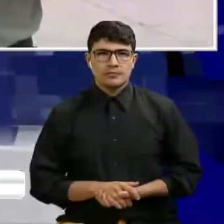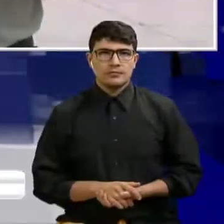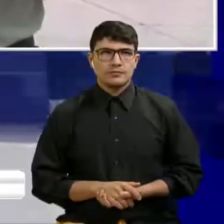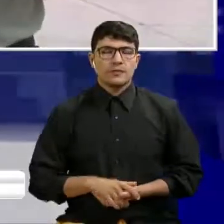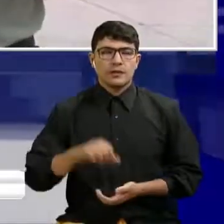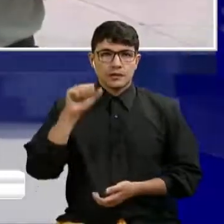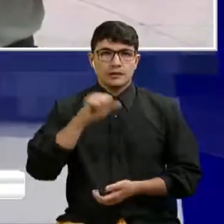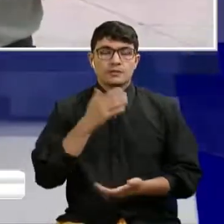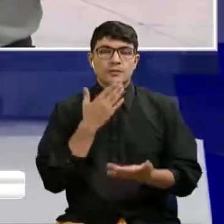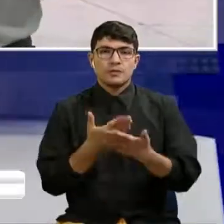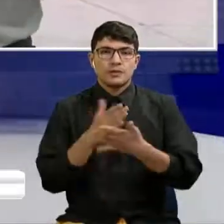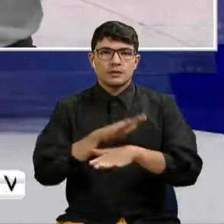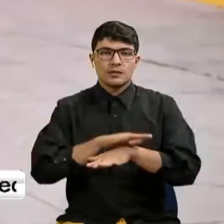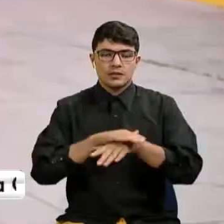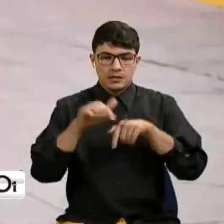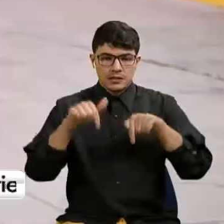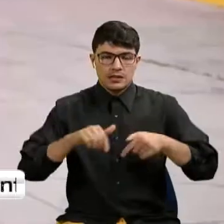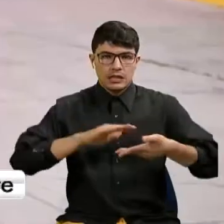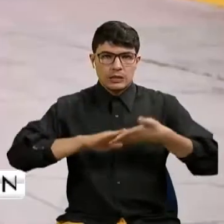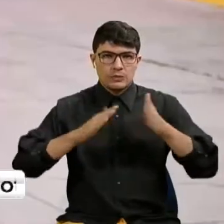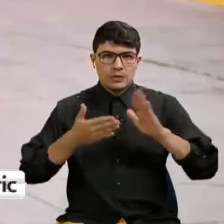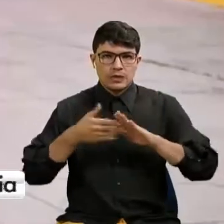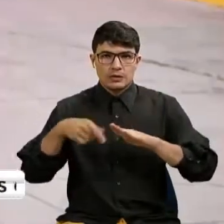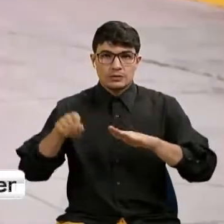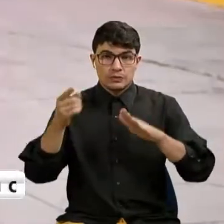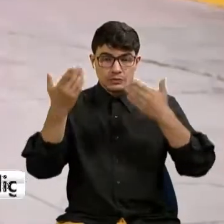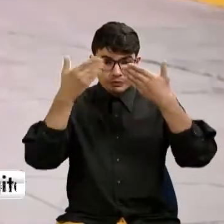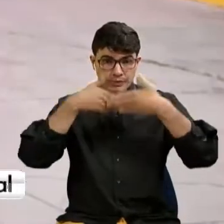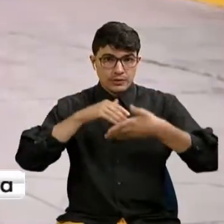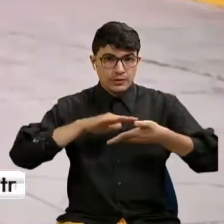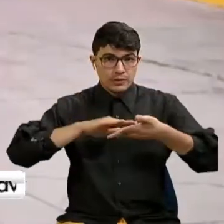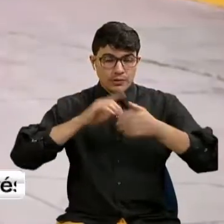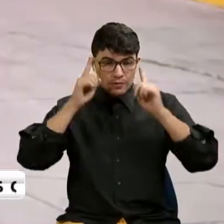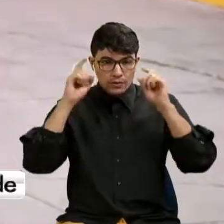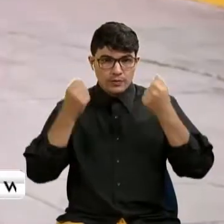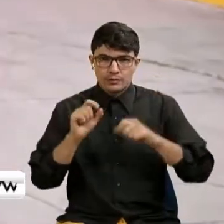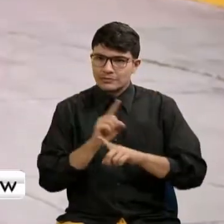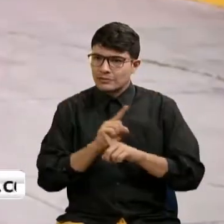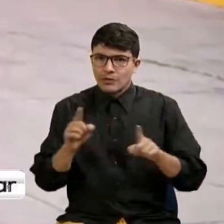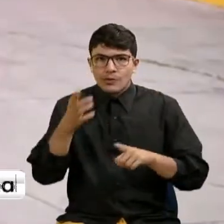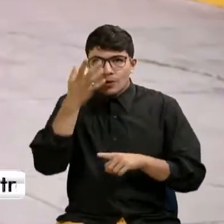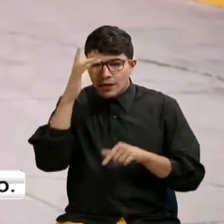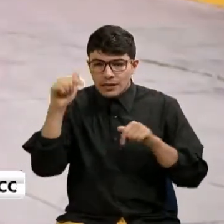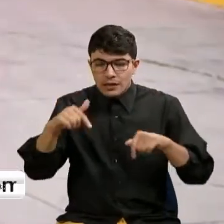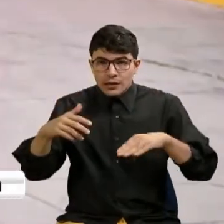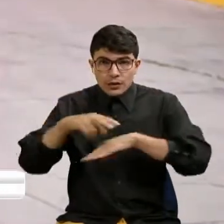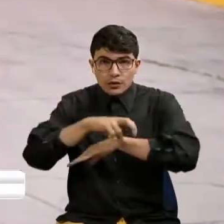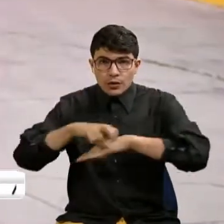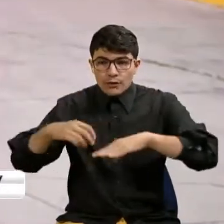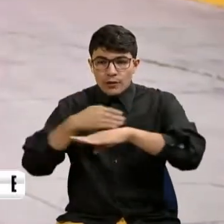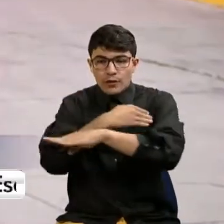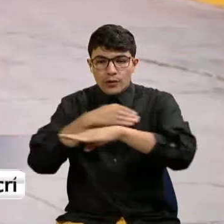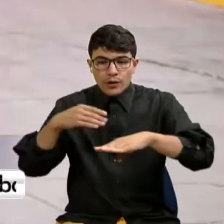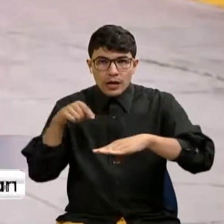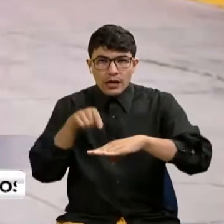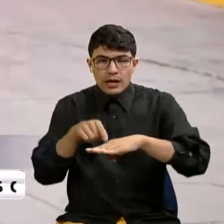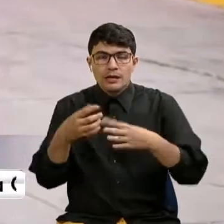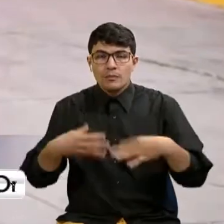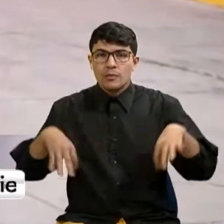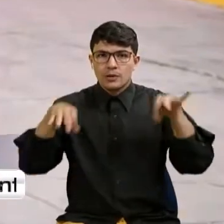así muy buenas tardes pues la comunidad no ha ocultado su preocupación por cuanto el hecho ocurrió sobre una de las vías más importantes del municipio